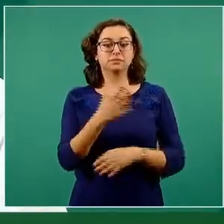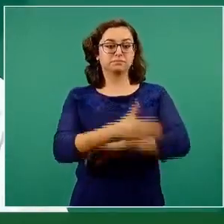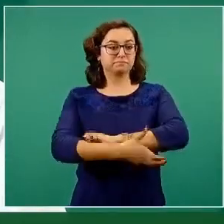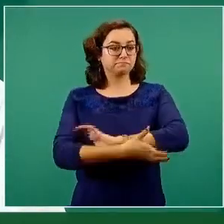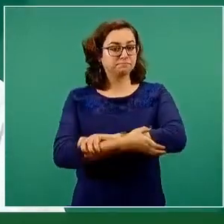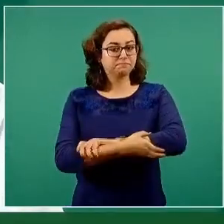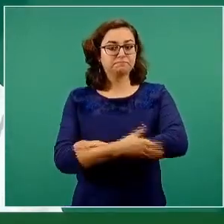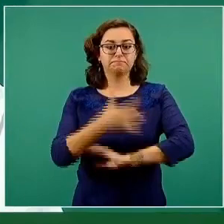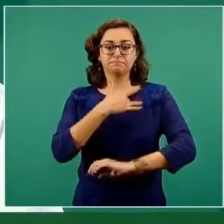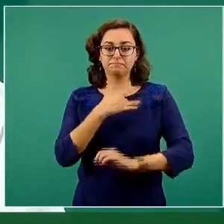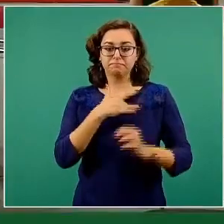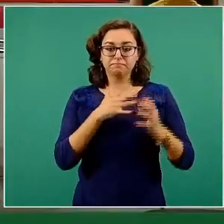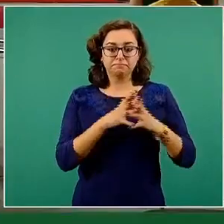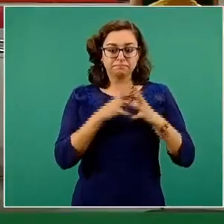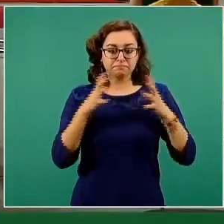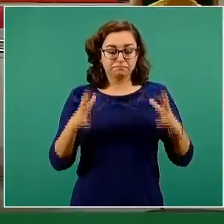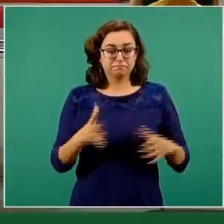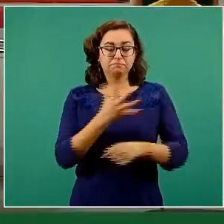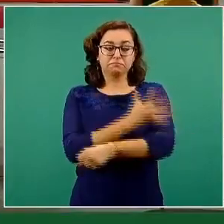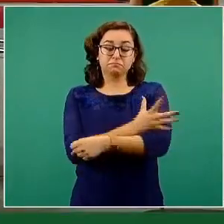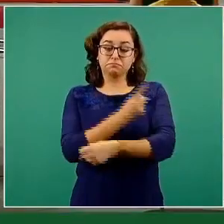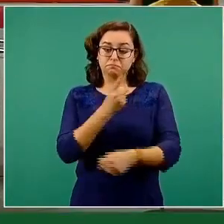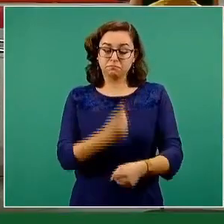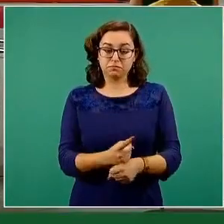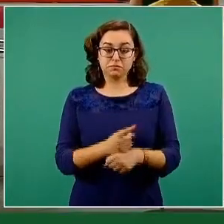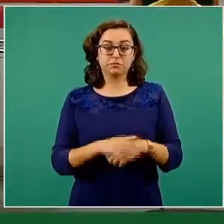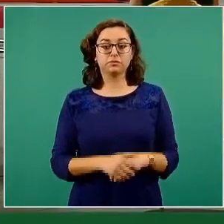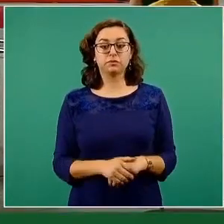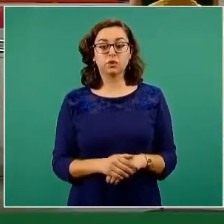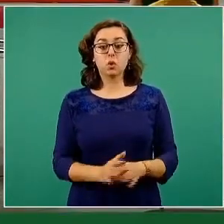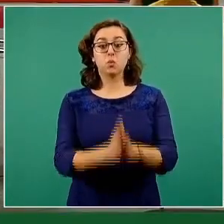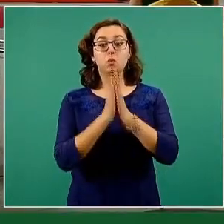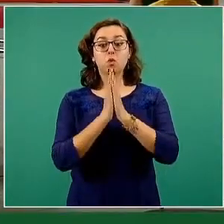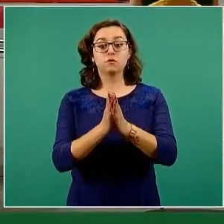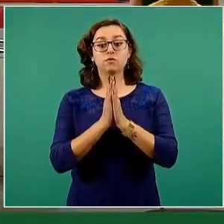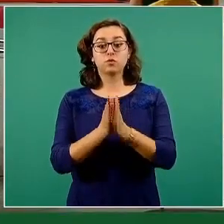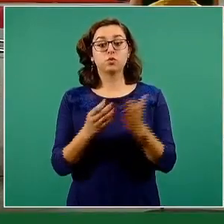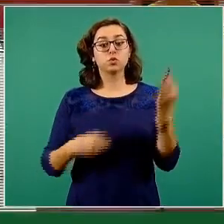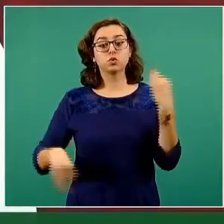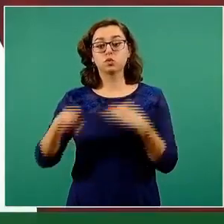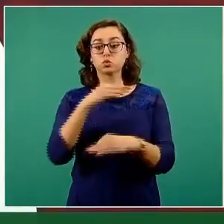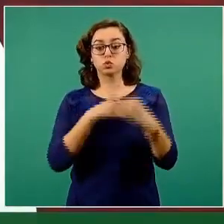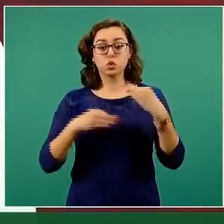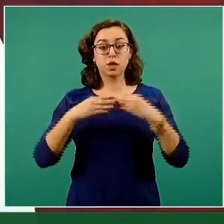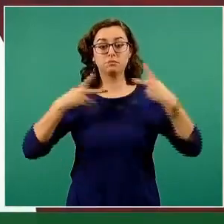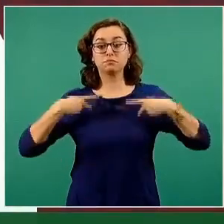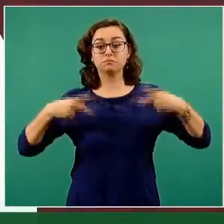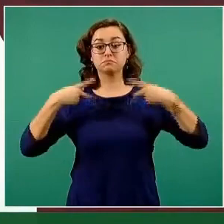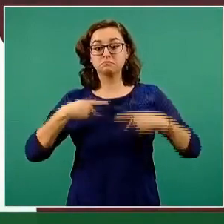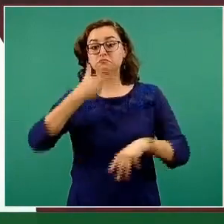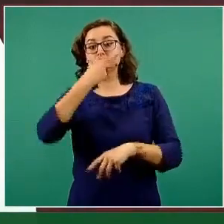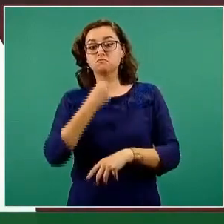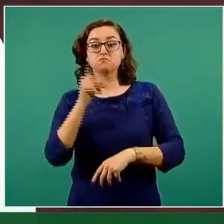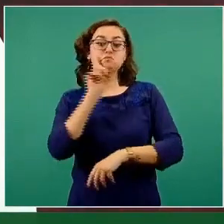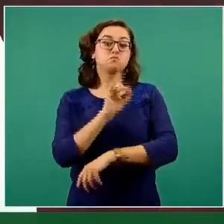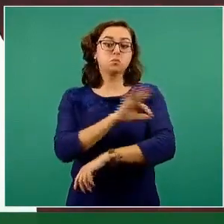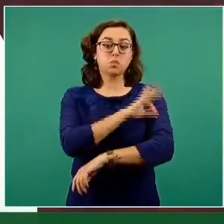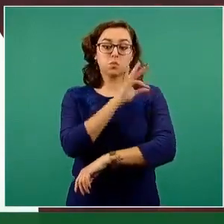y obviamente con integridad. Entonces, pedimos por favor a todas las vacunadoras y vacunadores